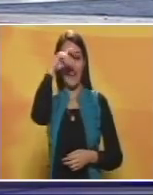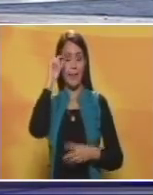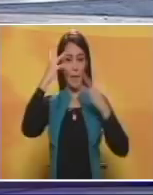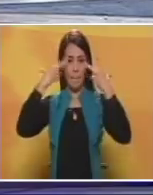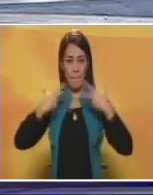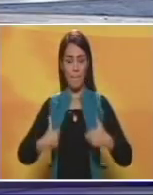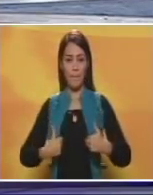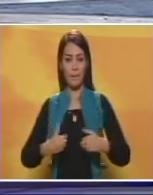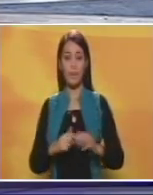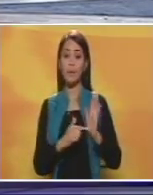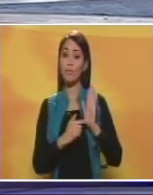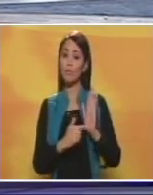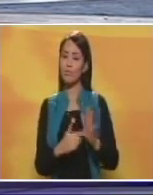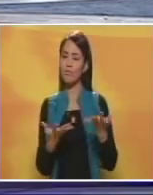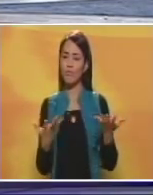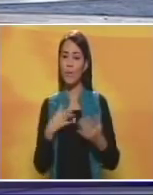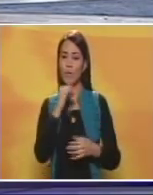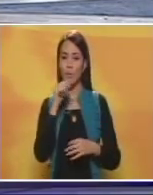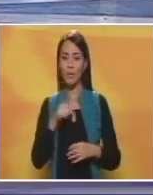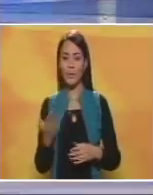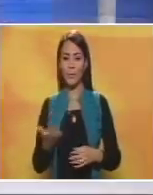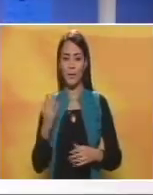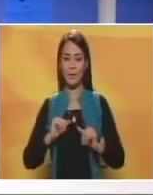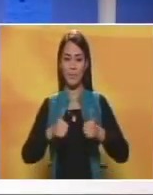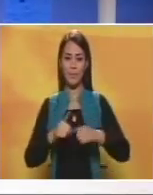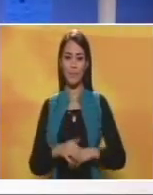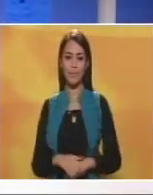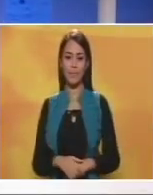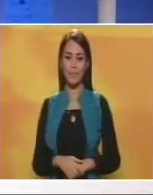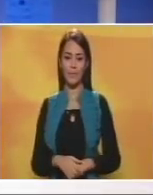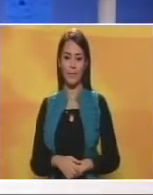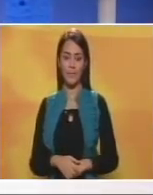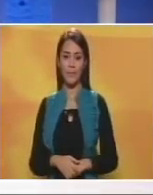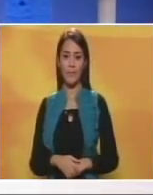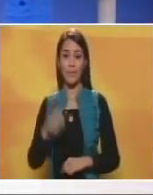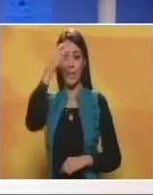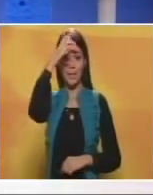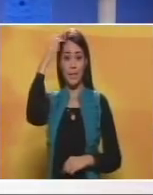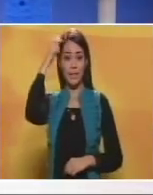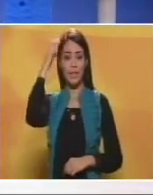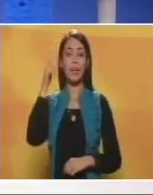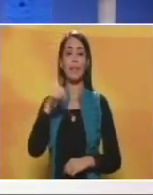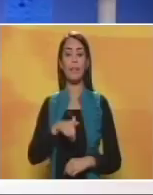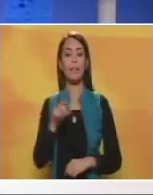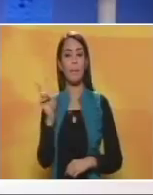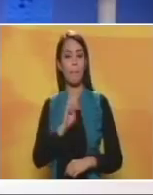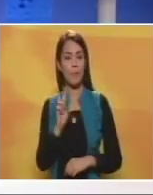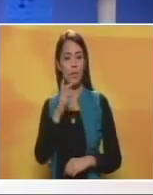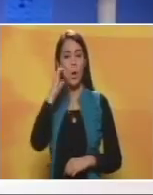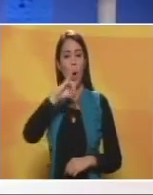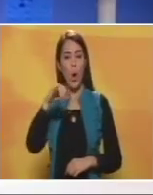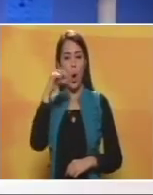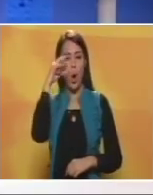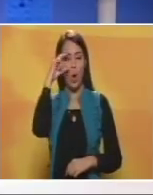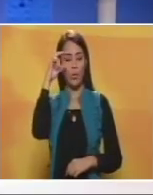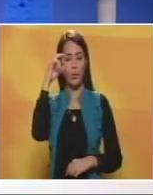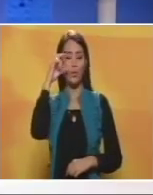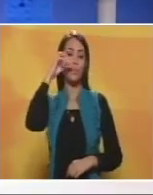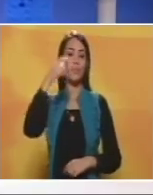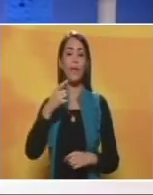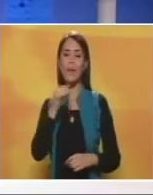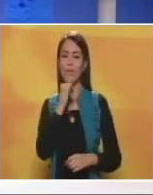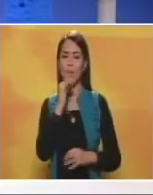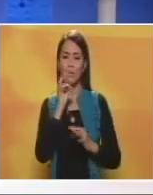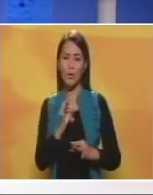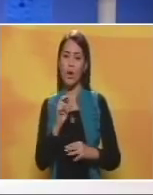Milagro Zambrano les presentamos lo que es noticia a esta hora. De inmediato comenzamos. El canciller de la República, Jorge Arreaza, expresó que las relaciones